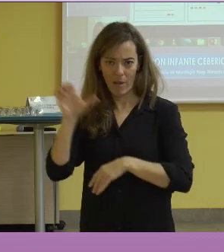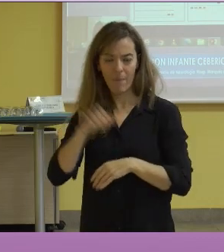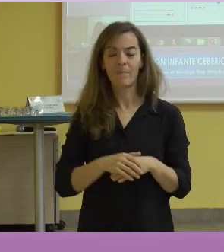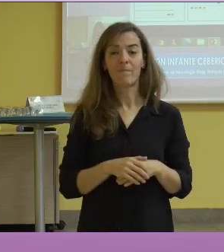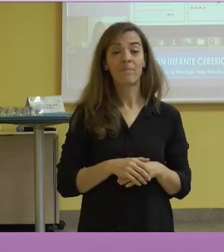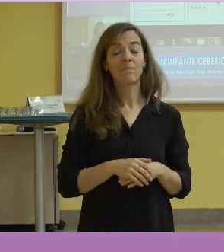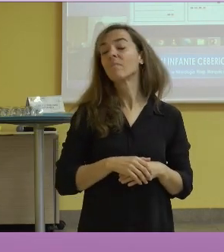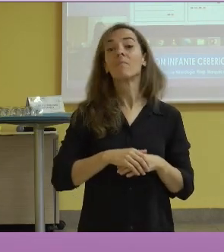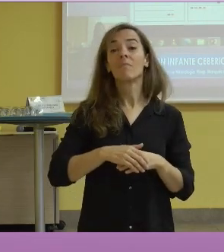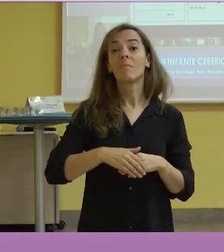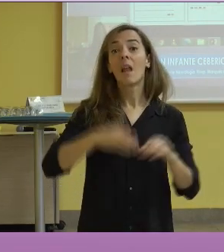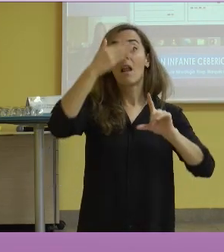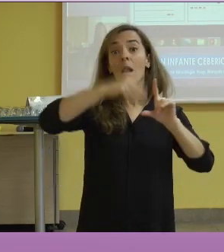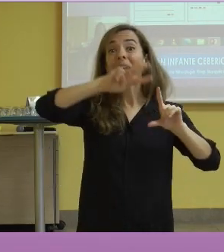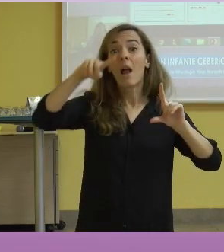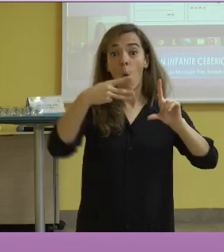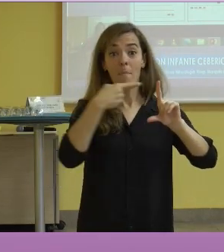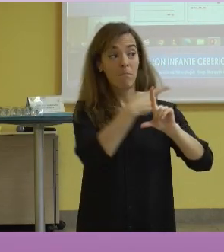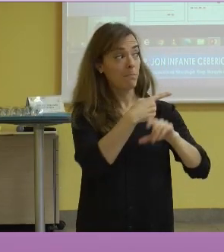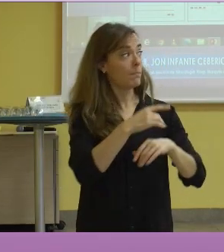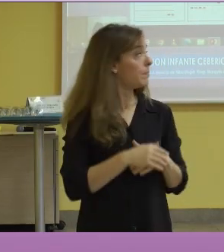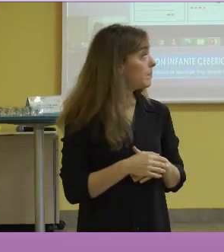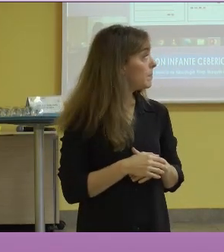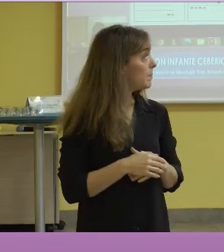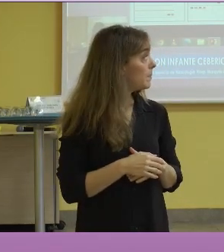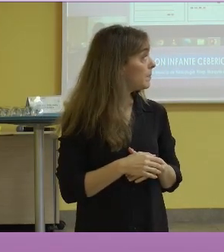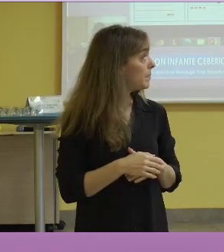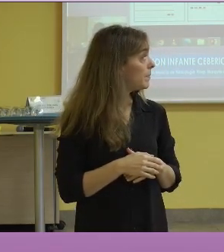La página web de